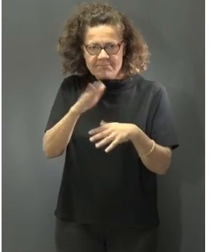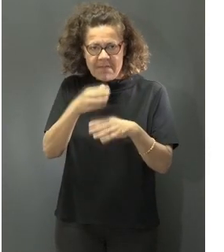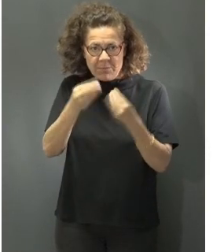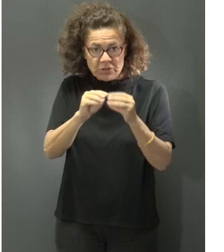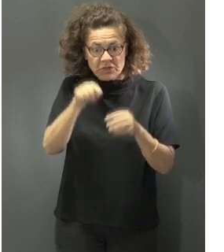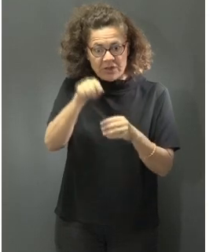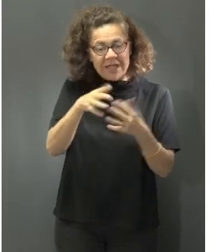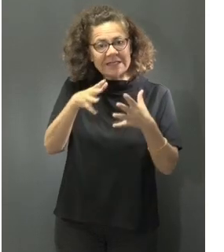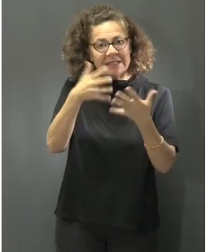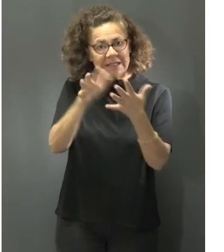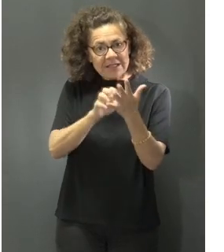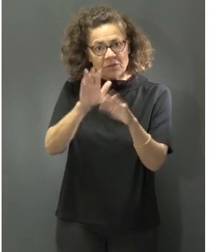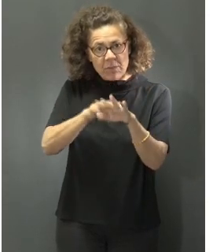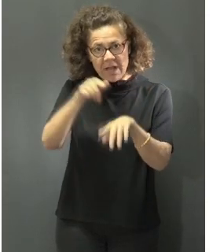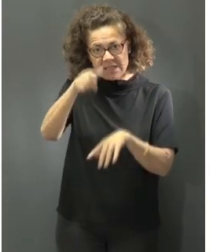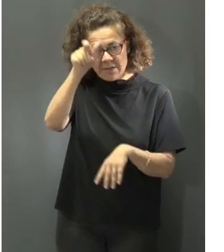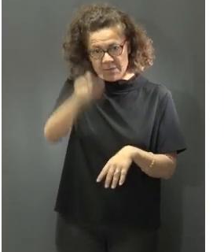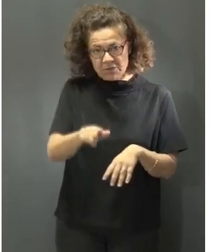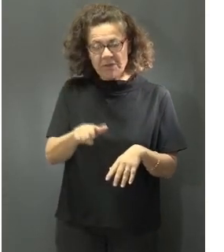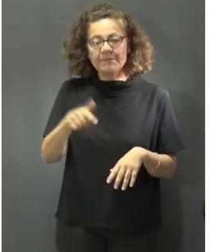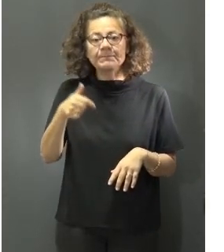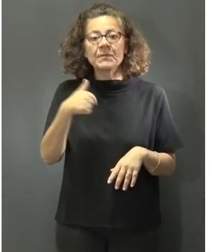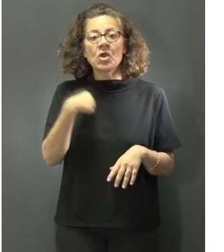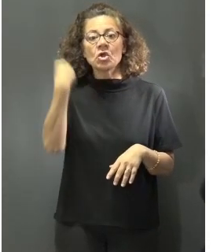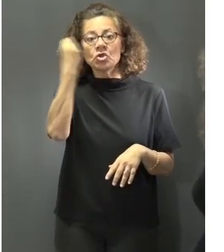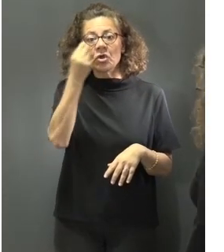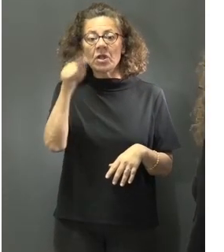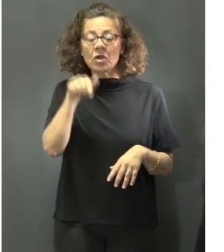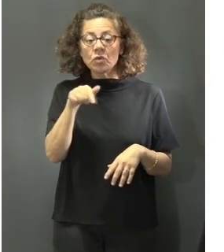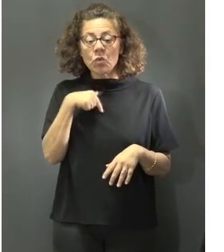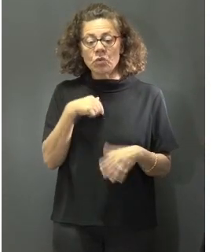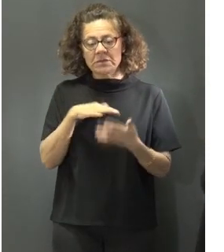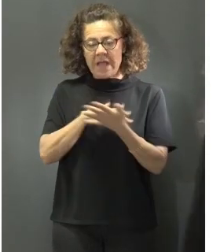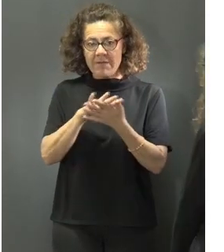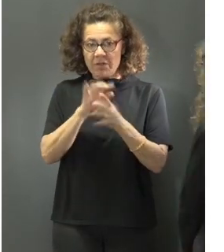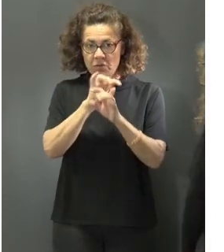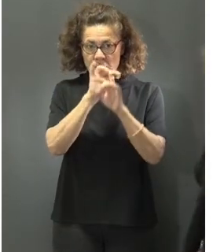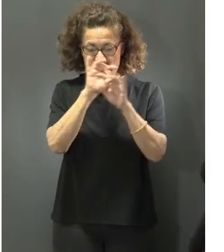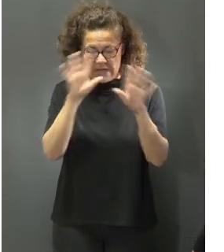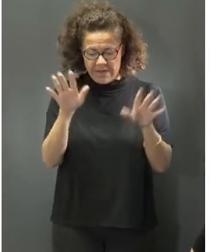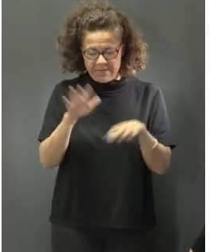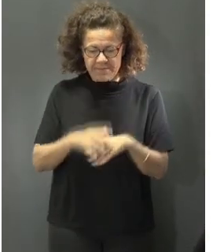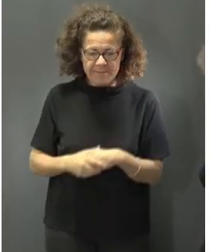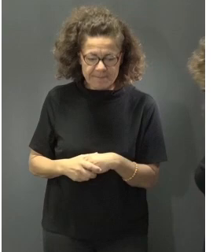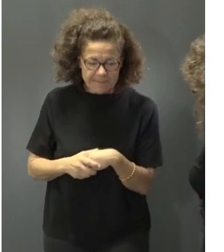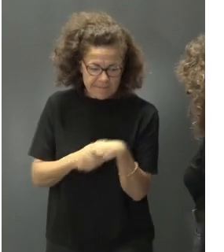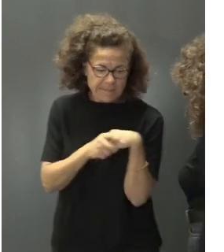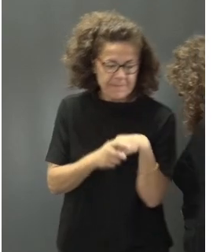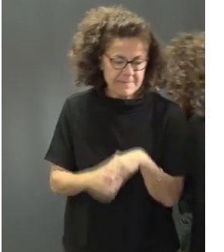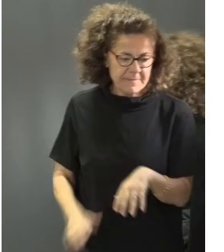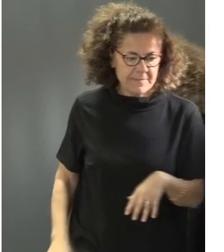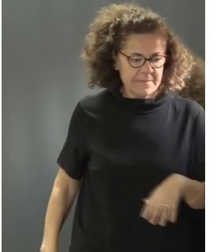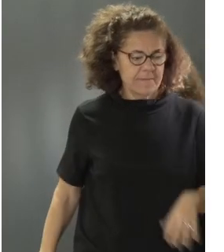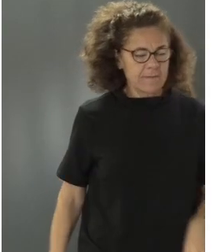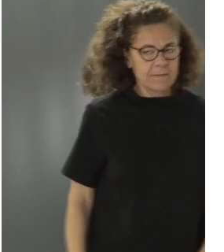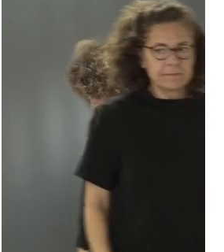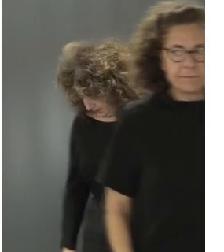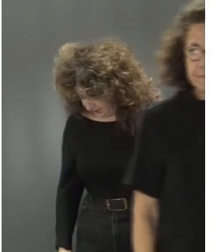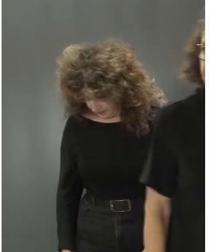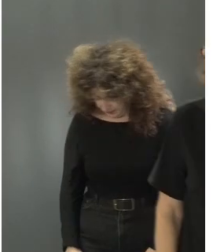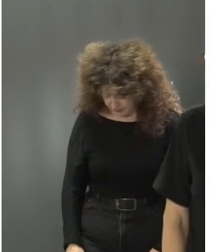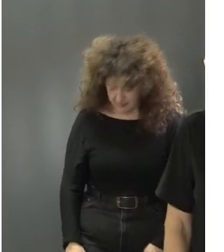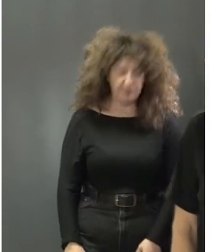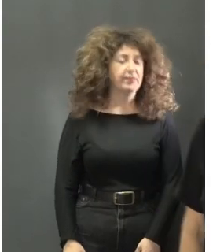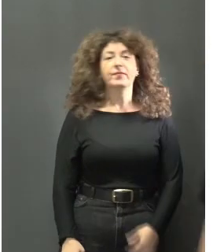pensado. Y yo creo que estás un poco dando en la clave, porque yo quería plantearos una cuestión que creo